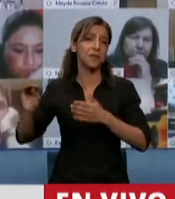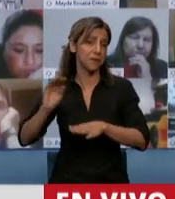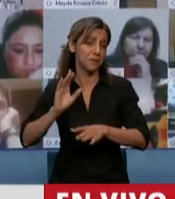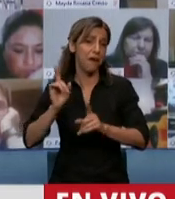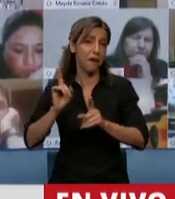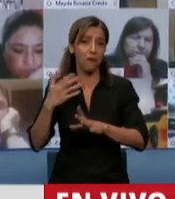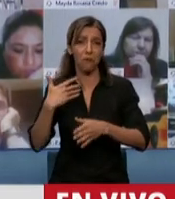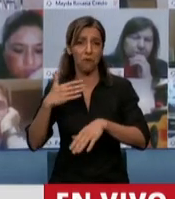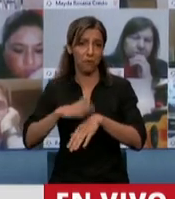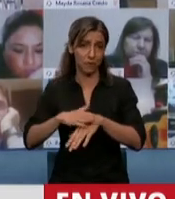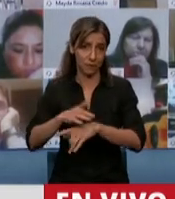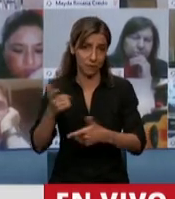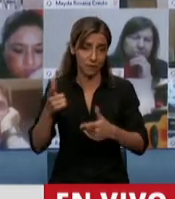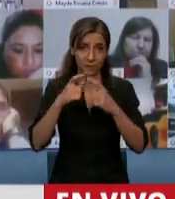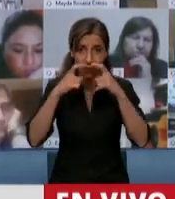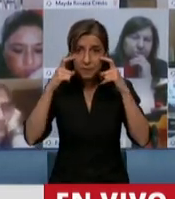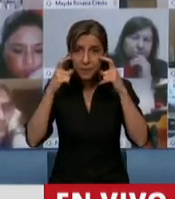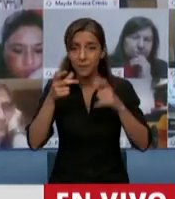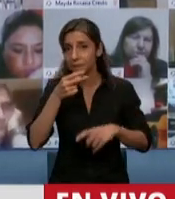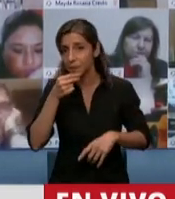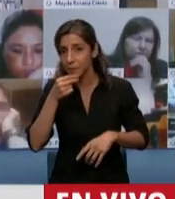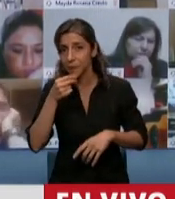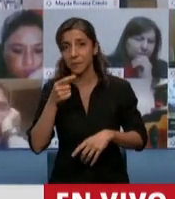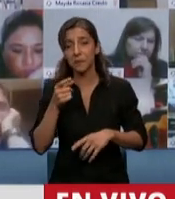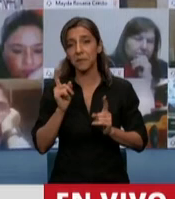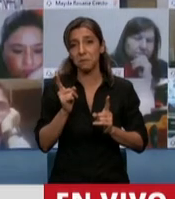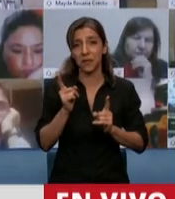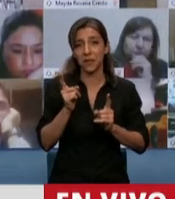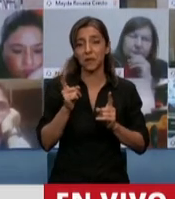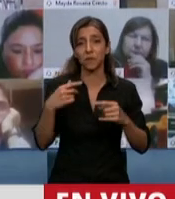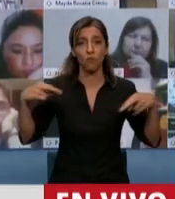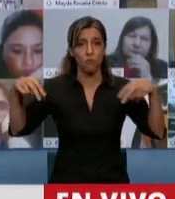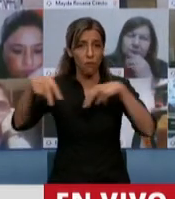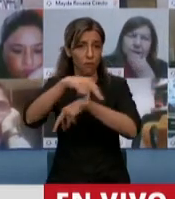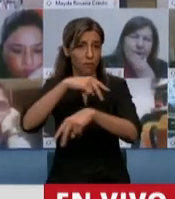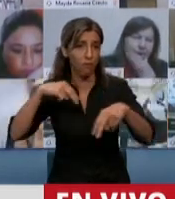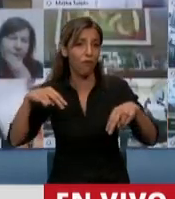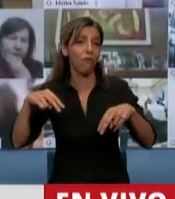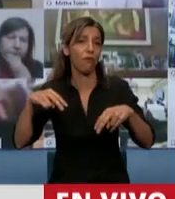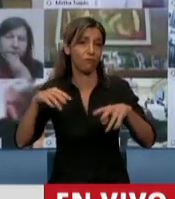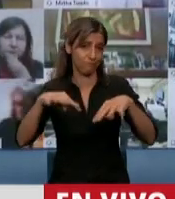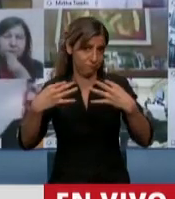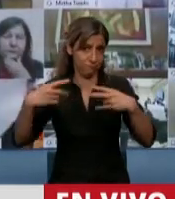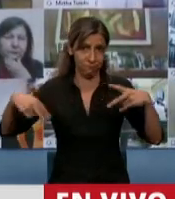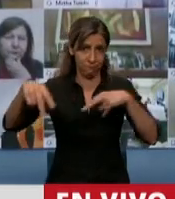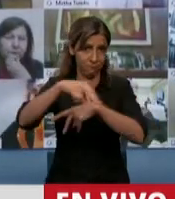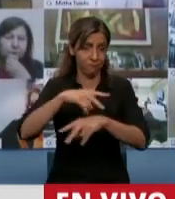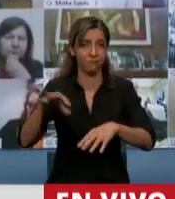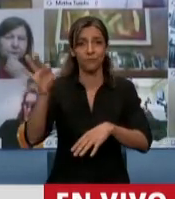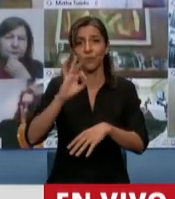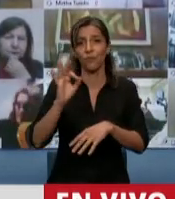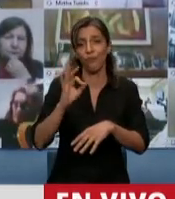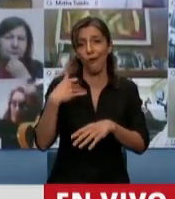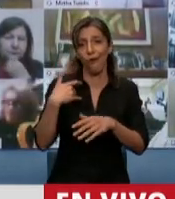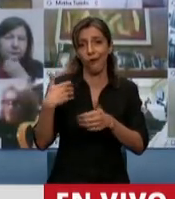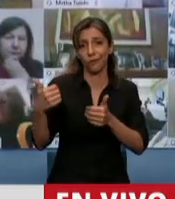usar barbijos, estando amontonados, quizás caminando por todo el recinto, poniendo en